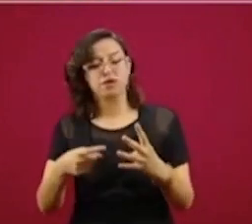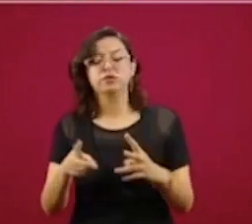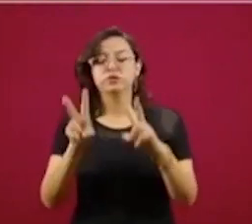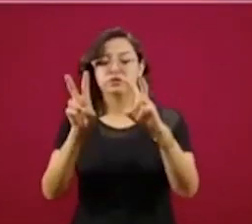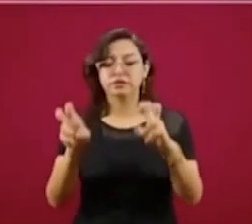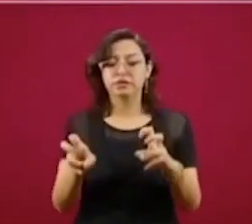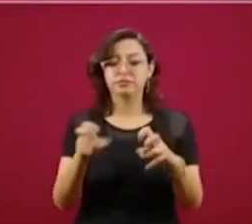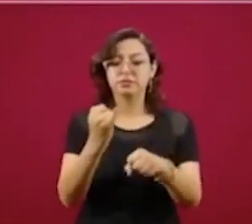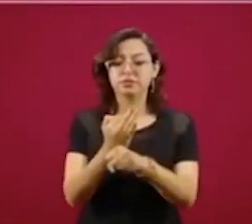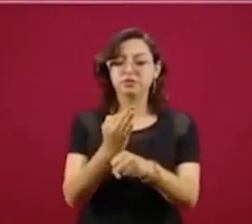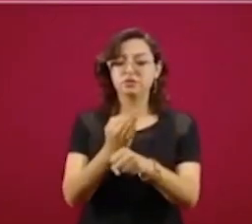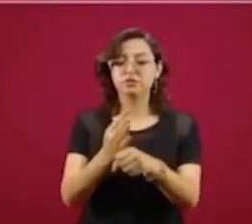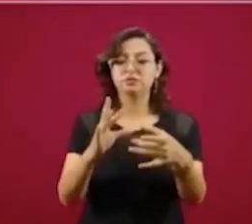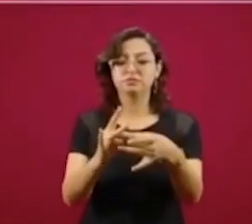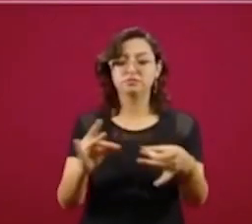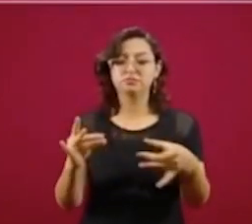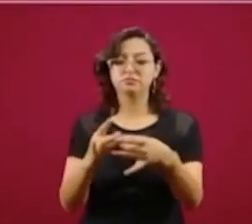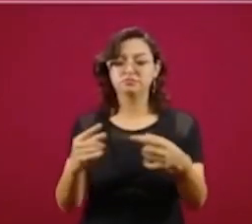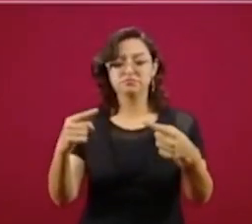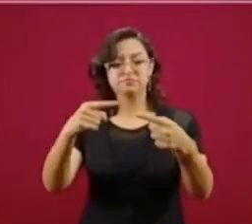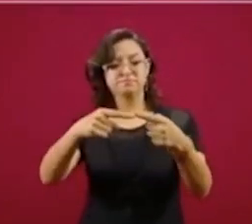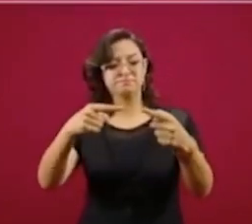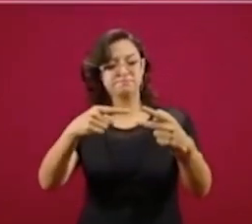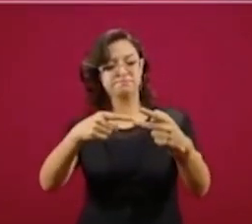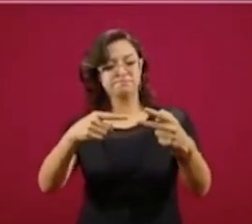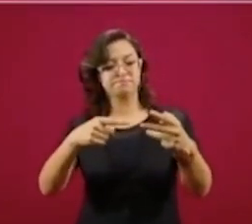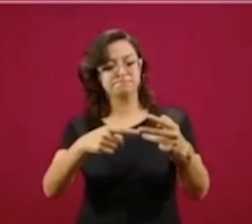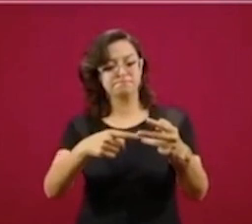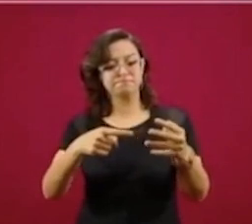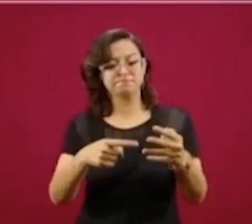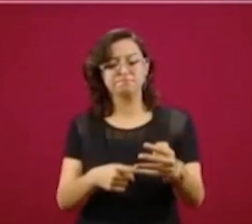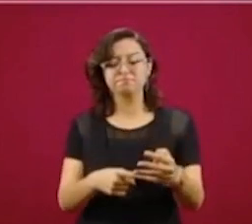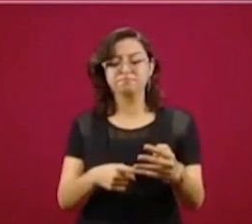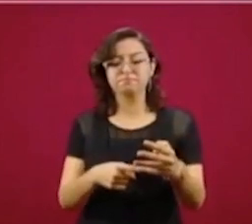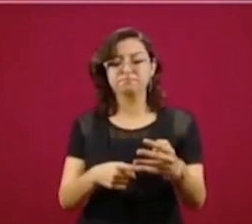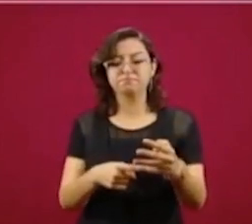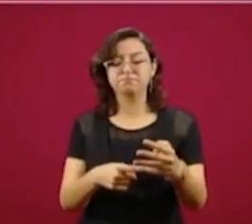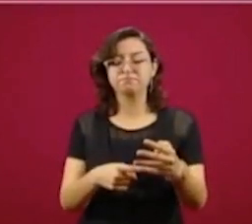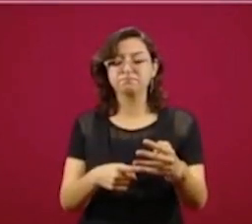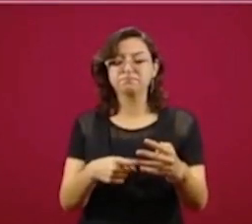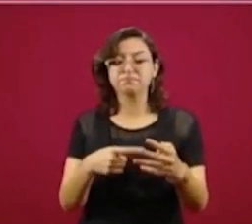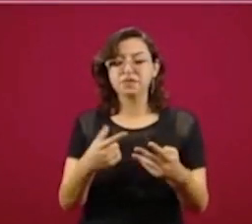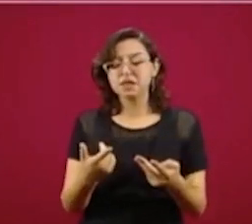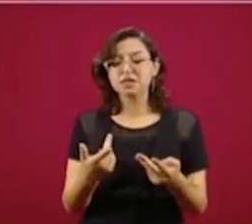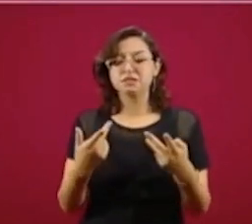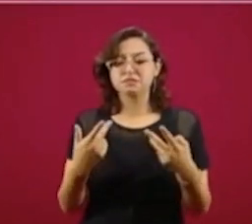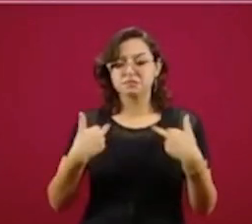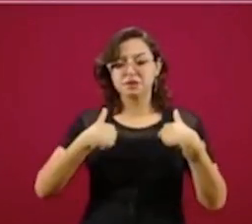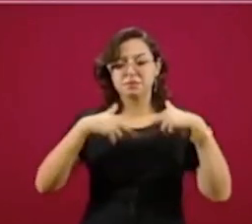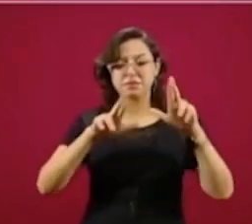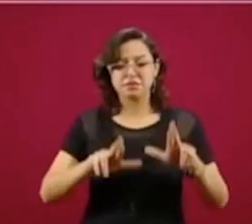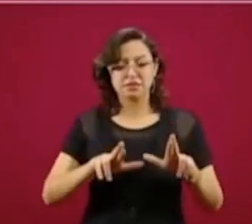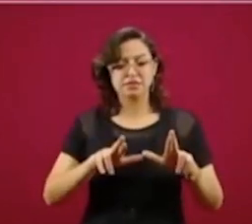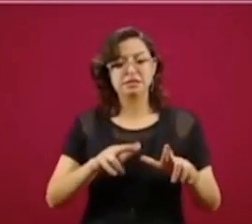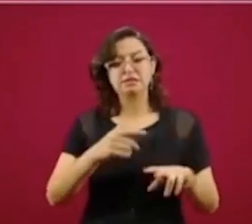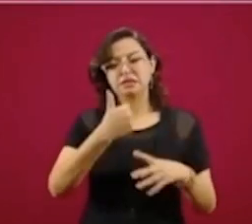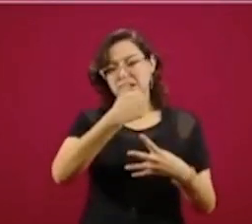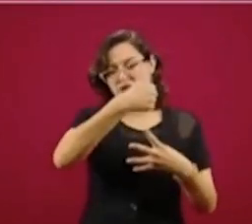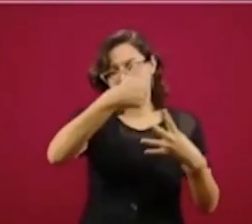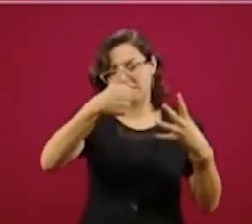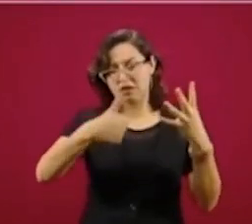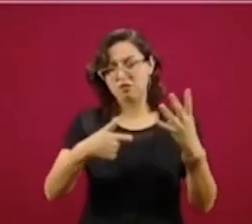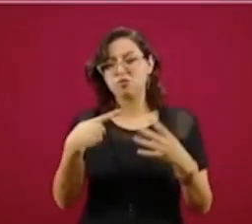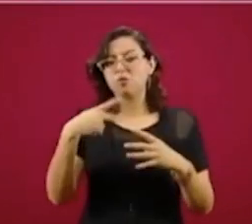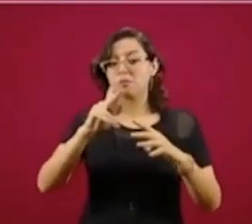desglosar por los actores principales de cada uno de estos campos. Pero todos están integrados y tienen